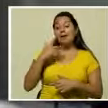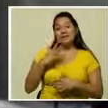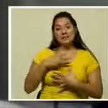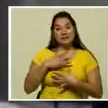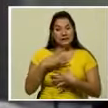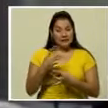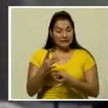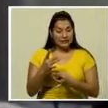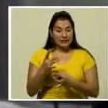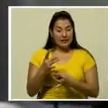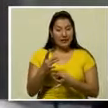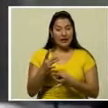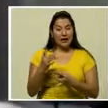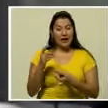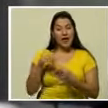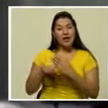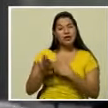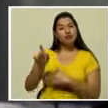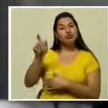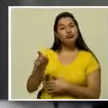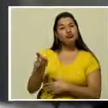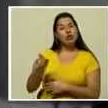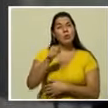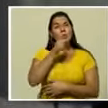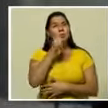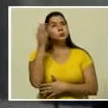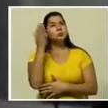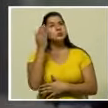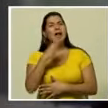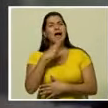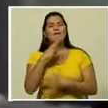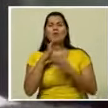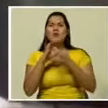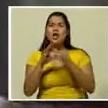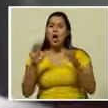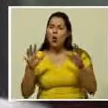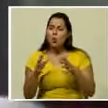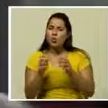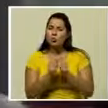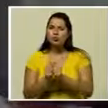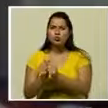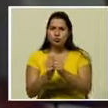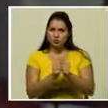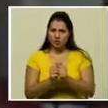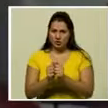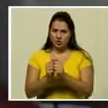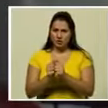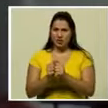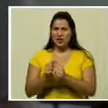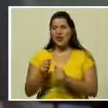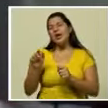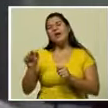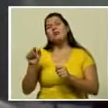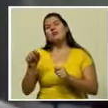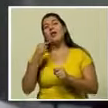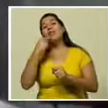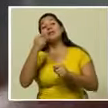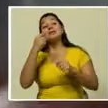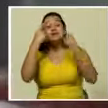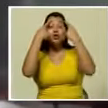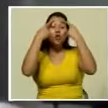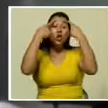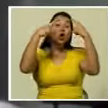interesante que en el discurso se incluya la idea de unidad, que es un mito que se construye políticamente hablando, ¿verdad?